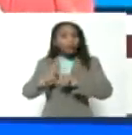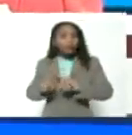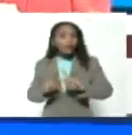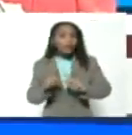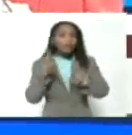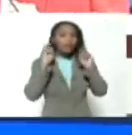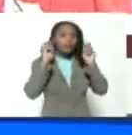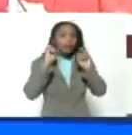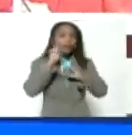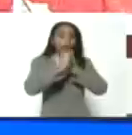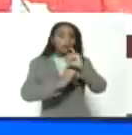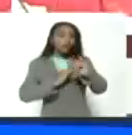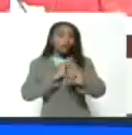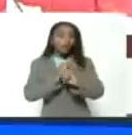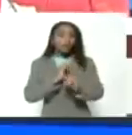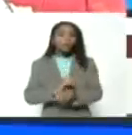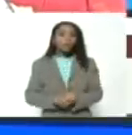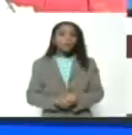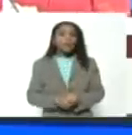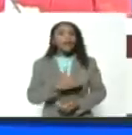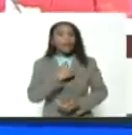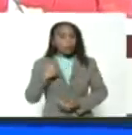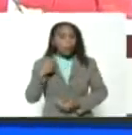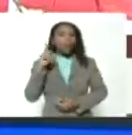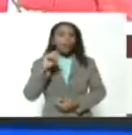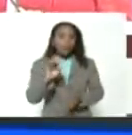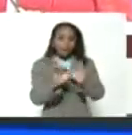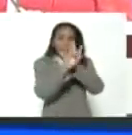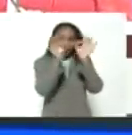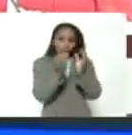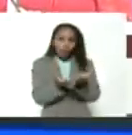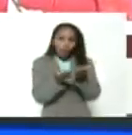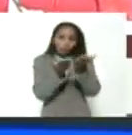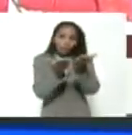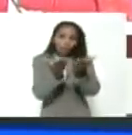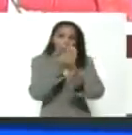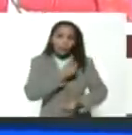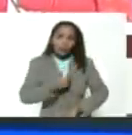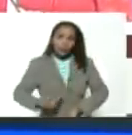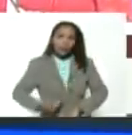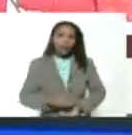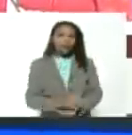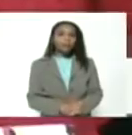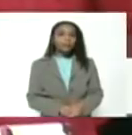internacional. Queríamos hacer también un regalo, presidente.